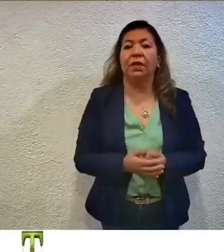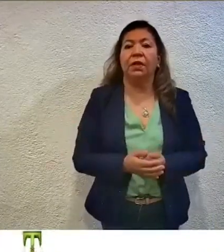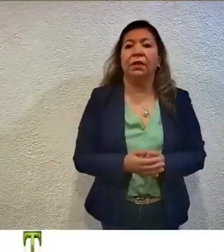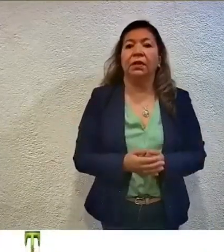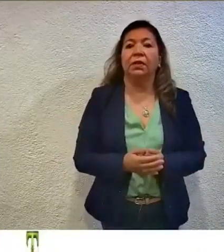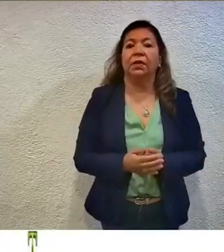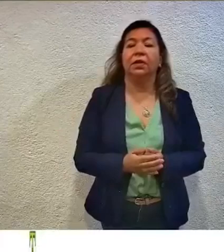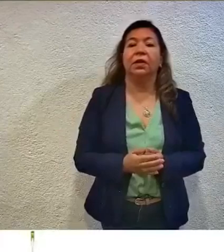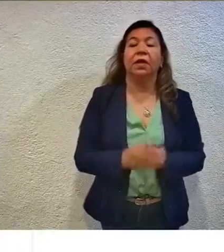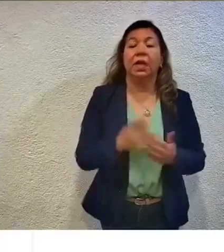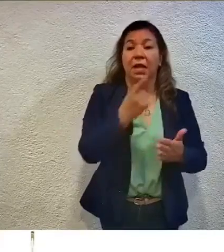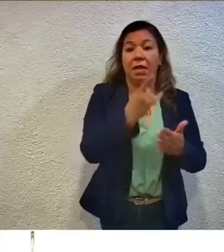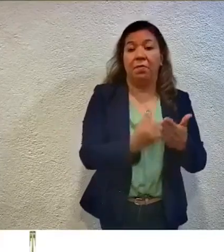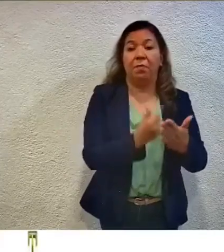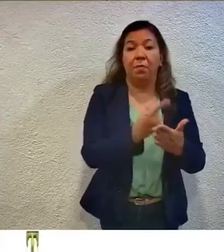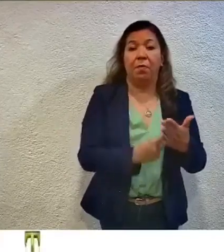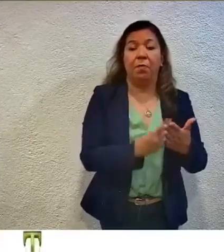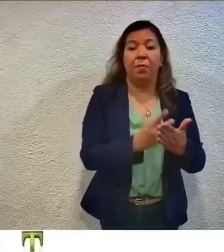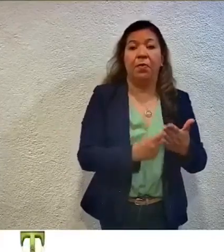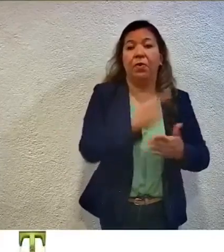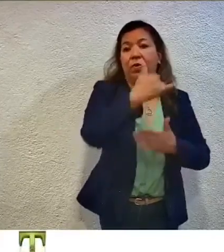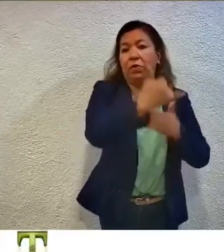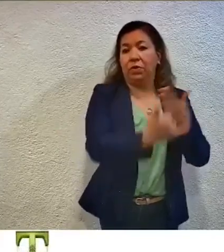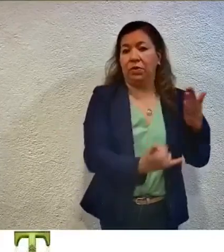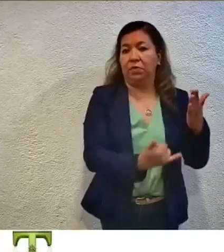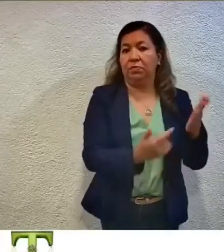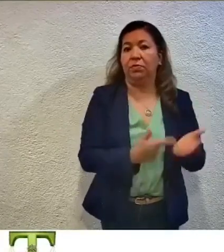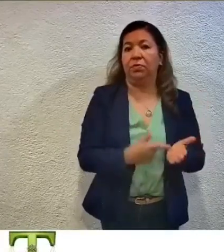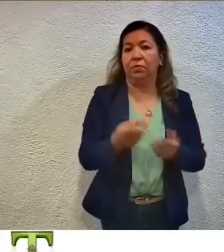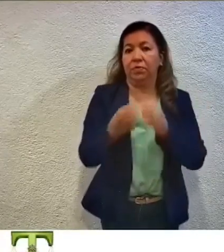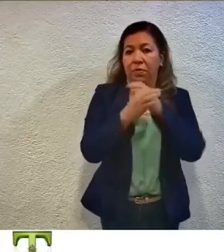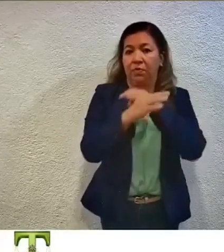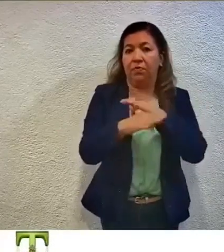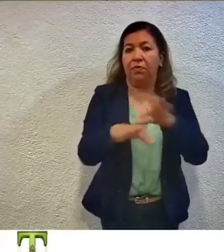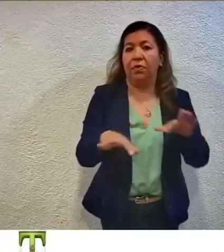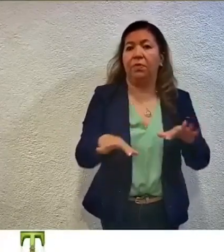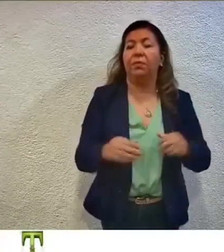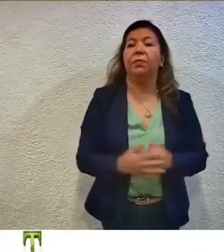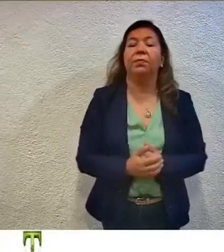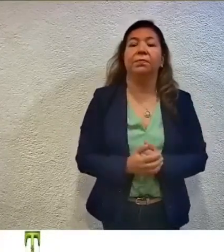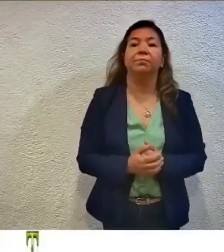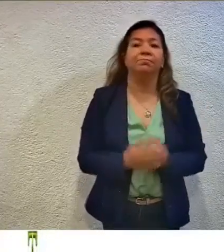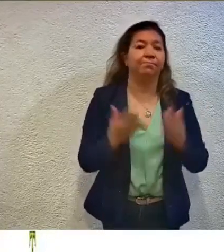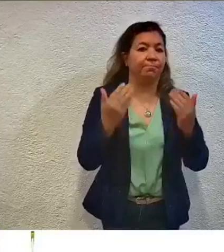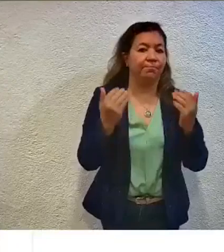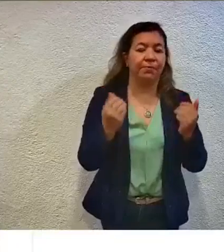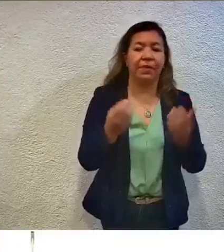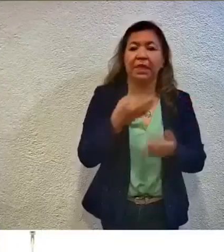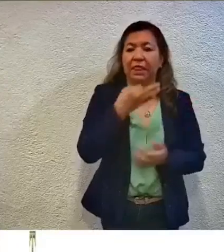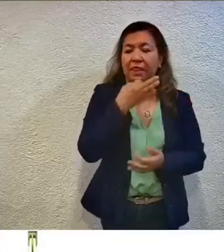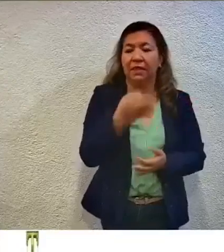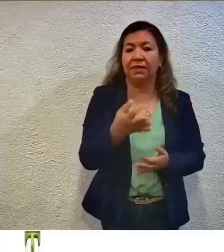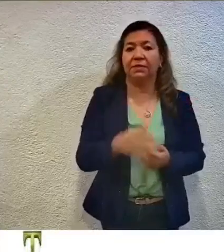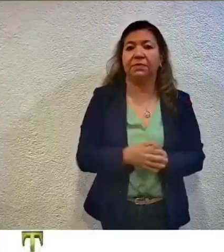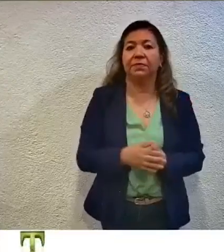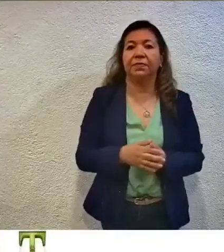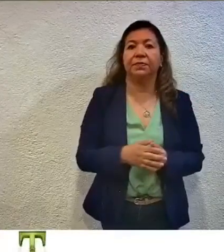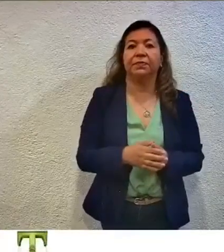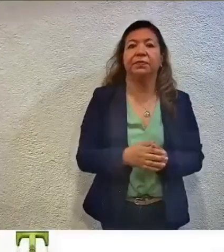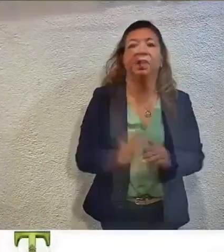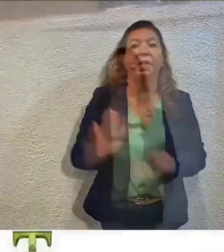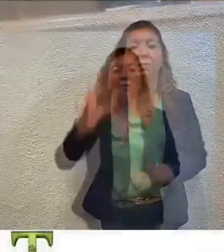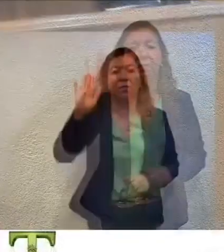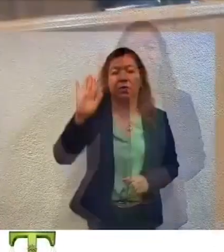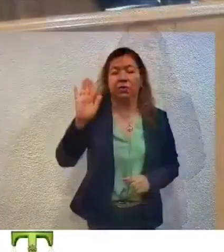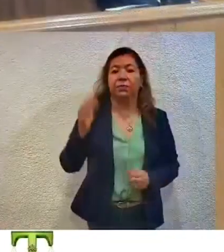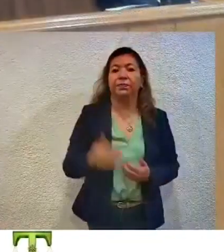consideración el proyecto de resolución del que se ha dado cuenta. No habiendo comentarios al respecto, secretaria, tome la votación, por favor. Con